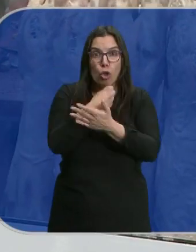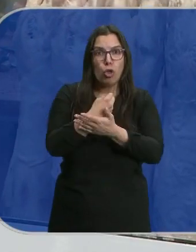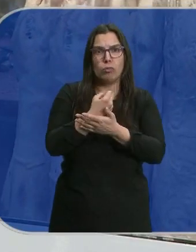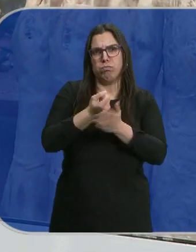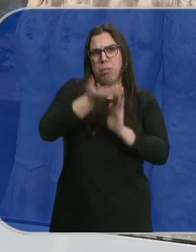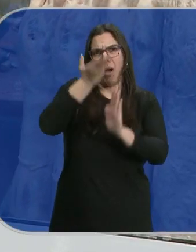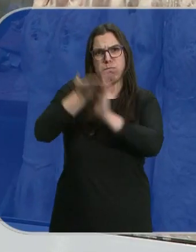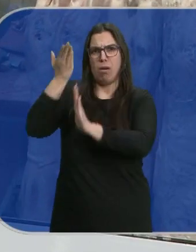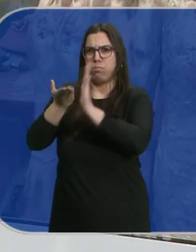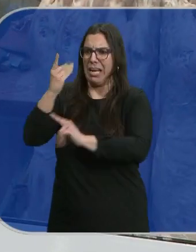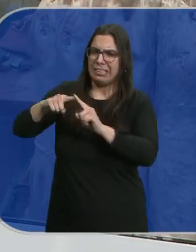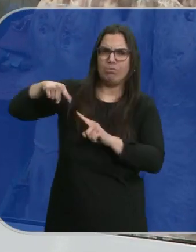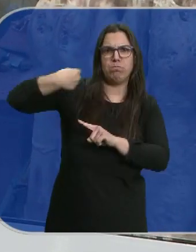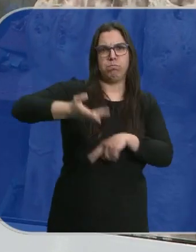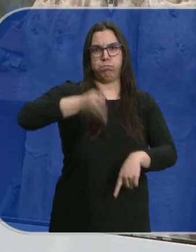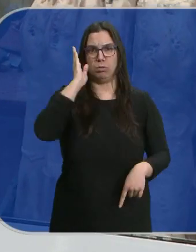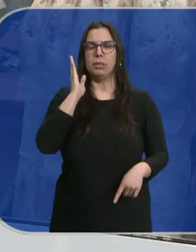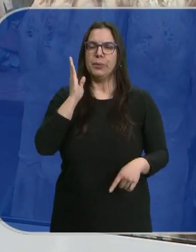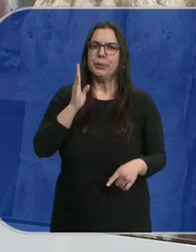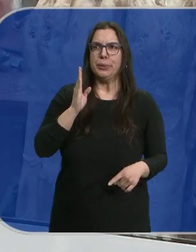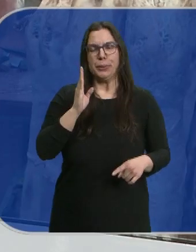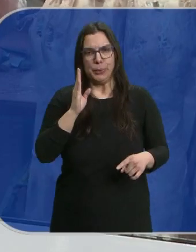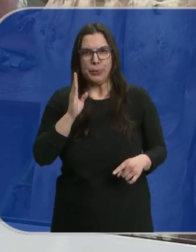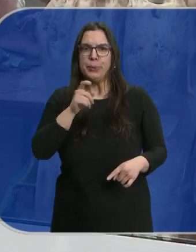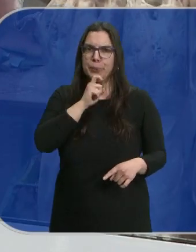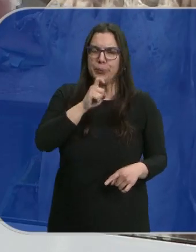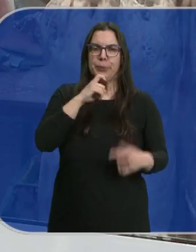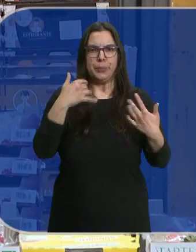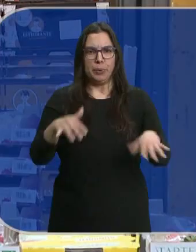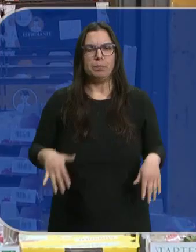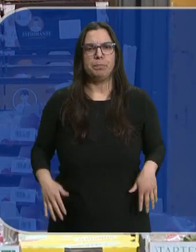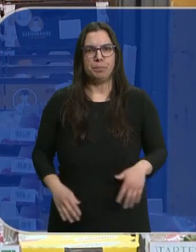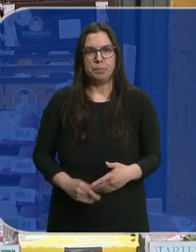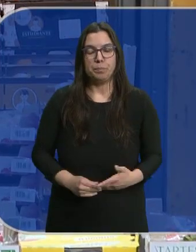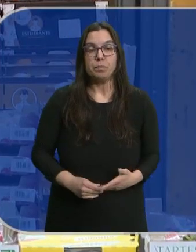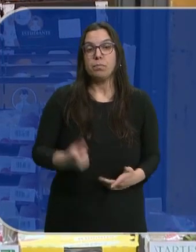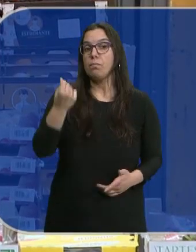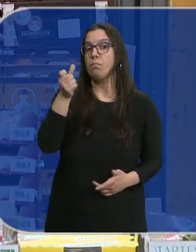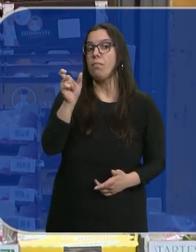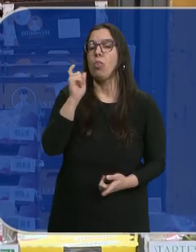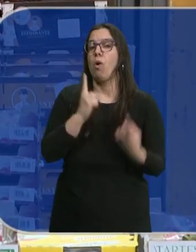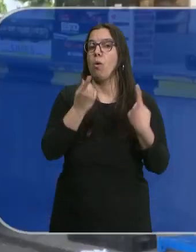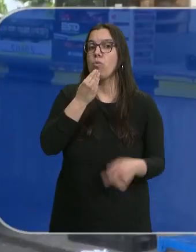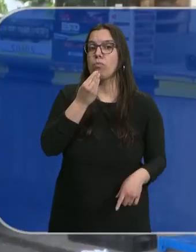la verdad que eso nos lleva a rastras, pero con mucha delicadeza, pero no nos suelta del cuello. El precio de algunos